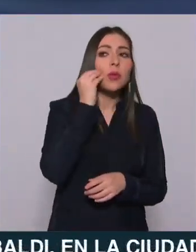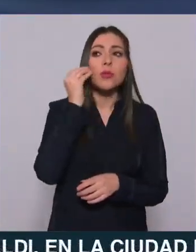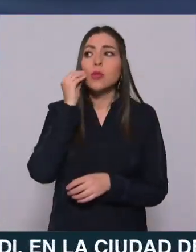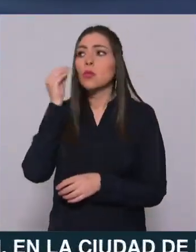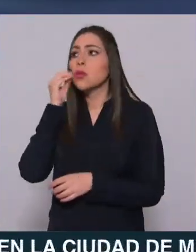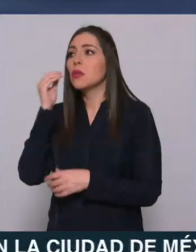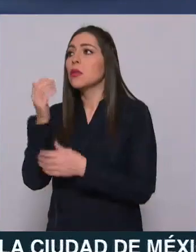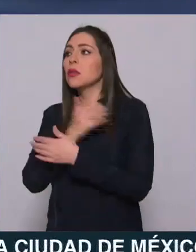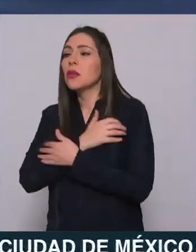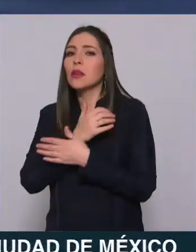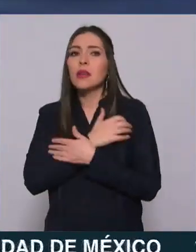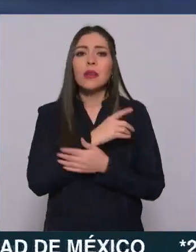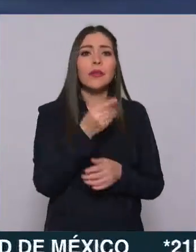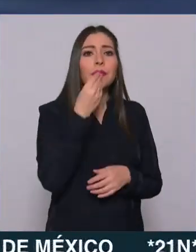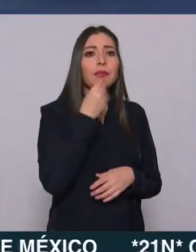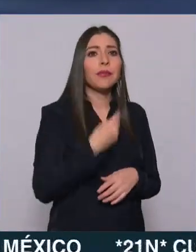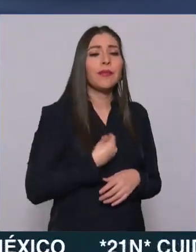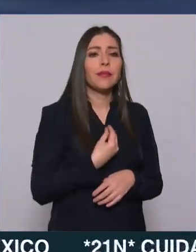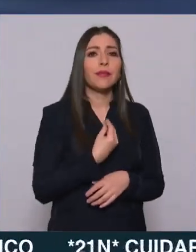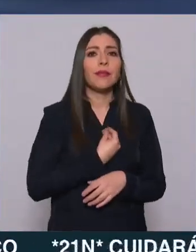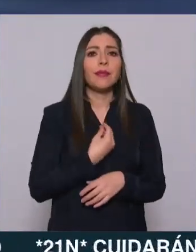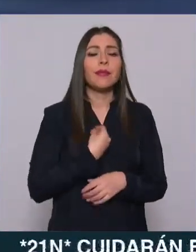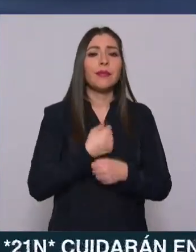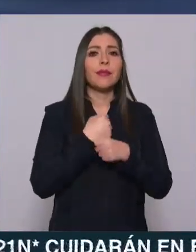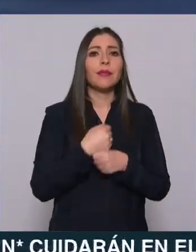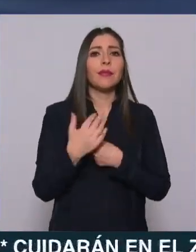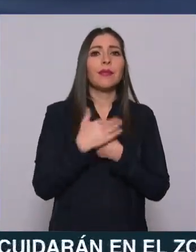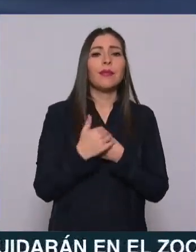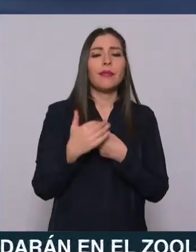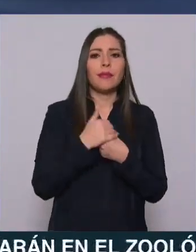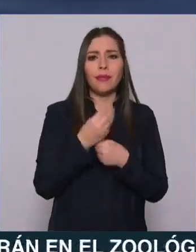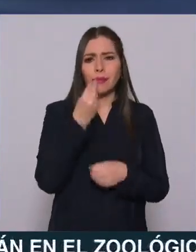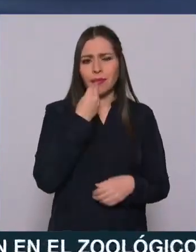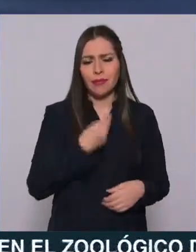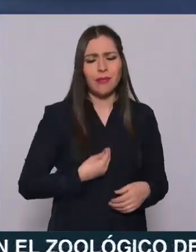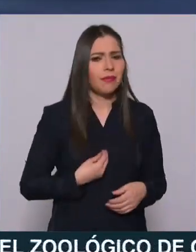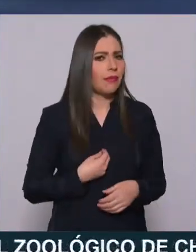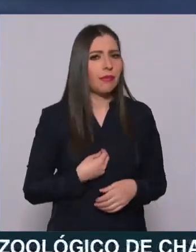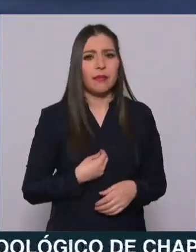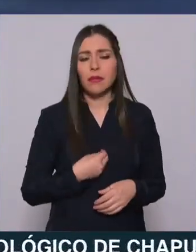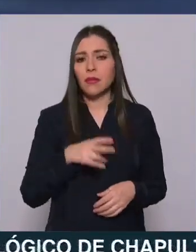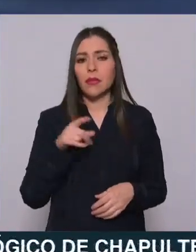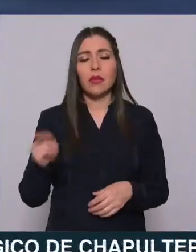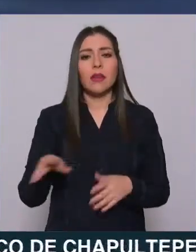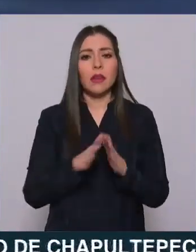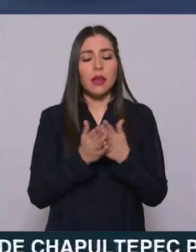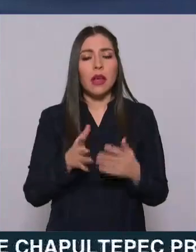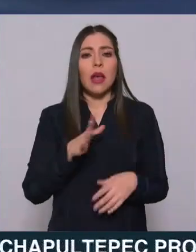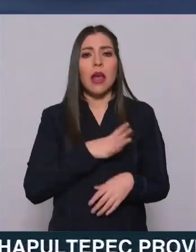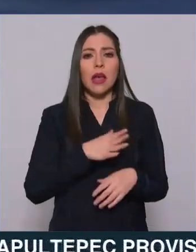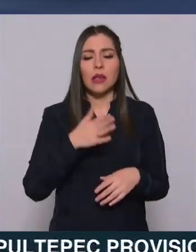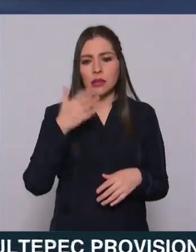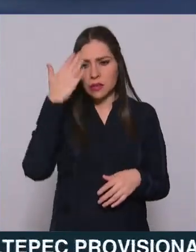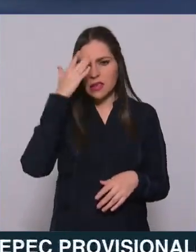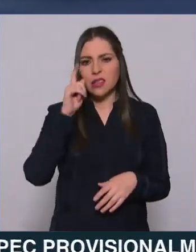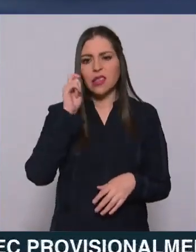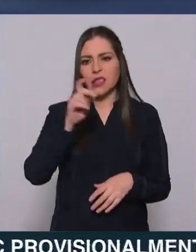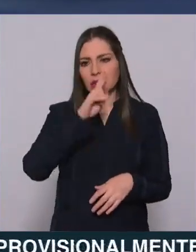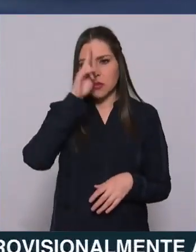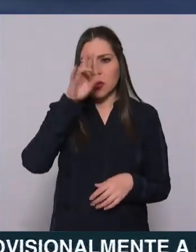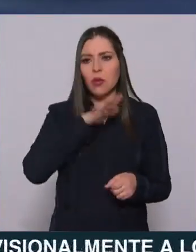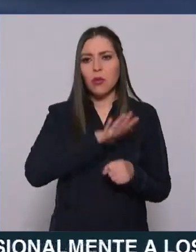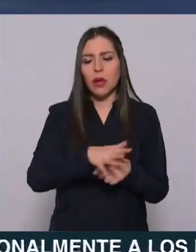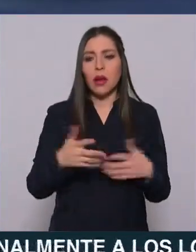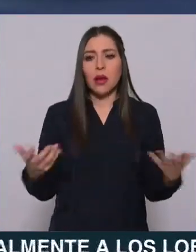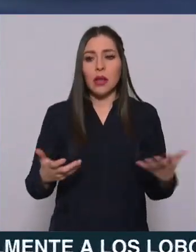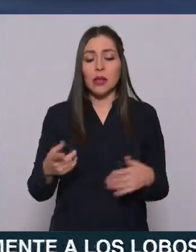cierto acoso, y en la guía está con mucha claridad qué es violencia, cuáles son los caminos. La denuncia no es